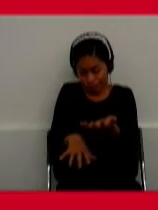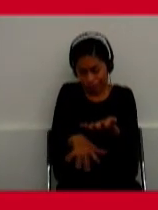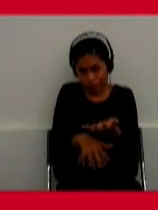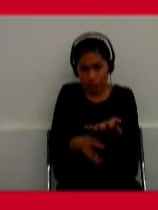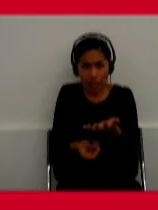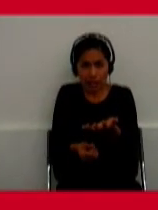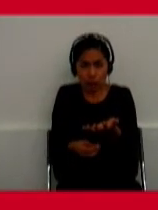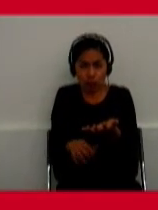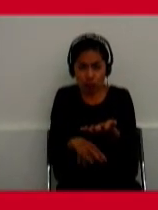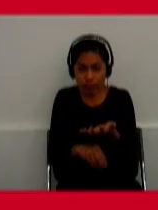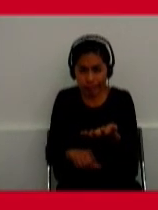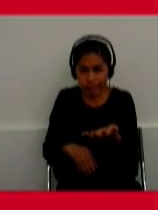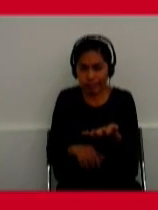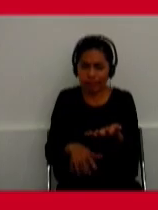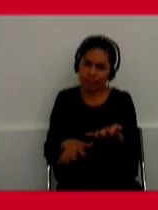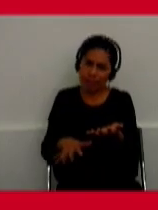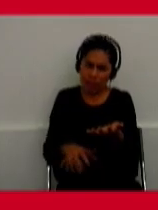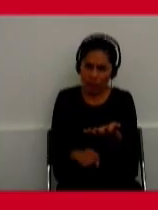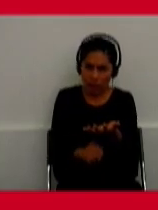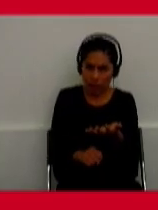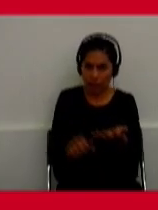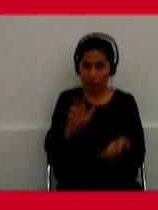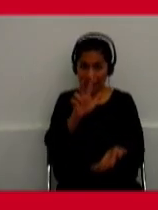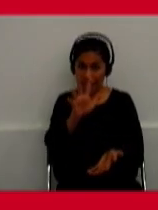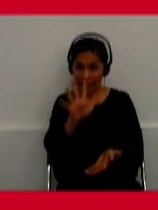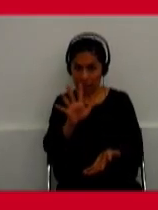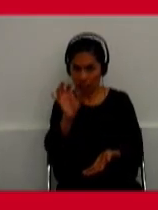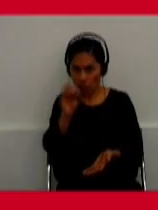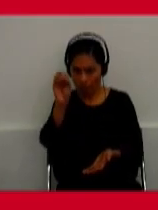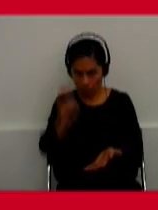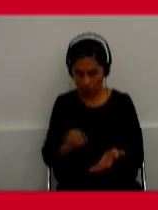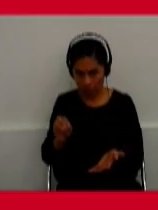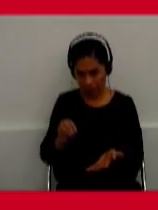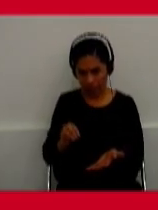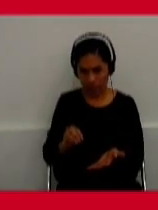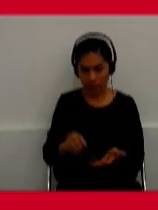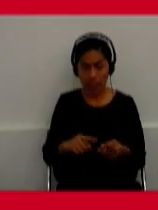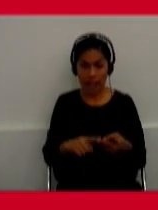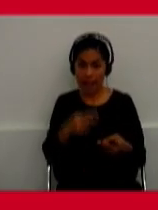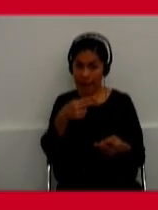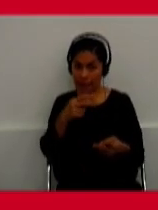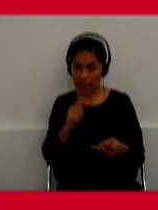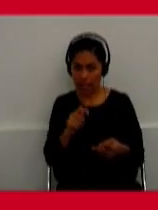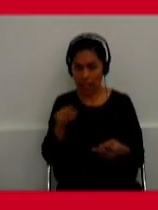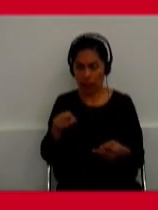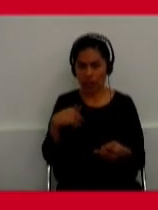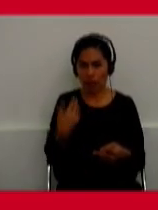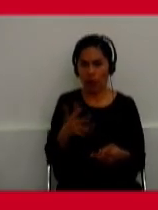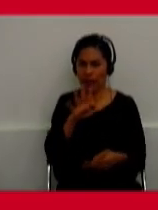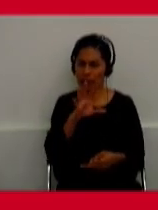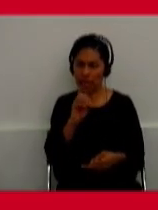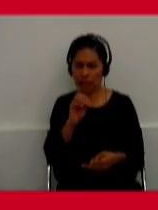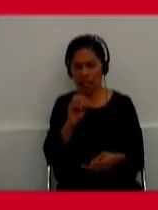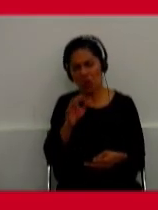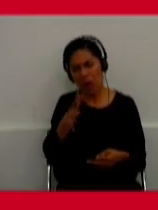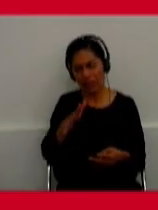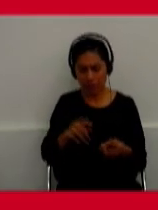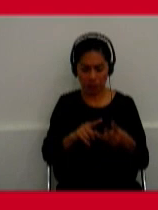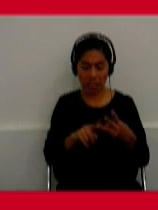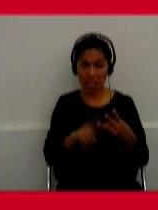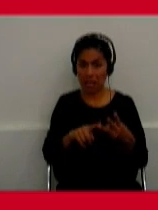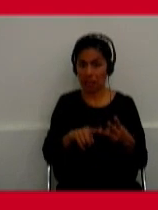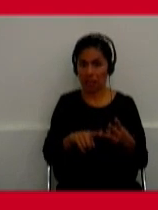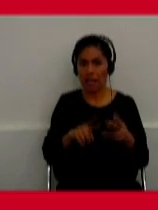30%, 35%, en el underflow, en el HST puedes llegar a 50%, en el HDT puedes llegar hasta 60%